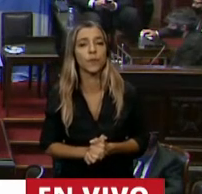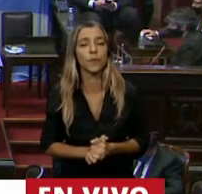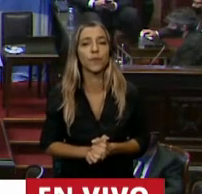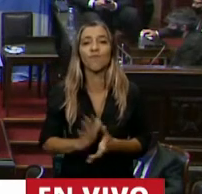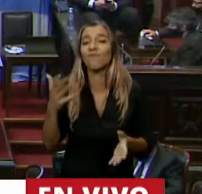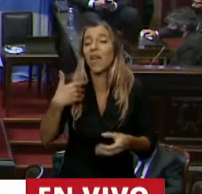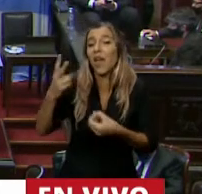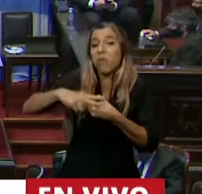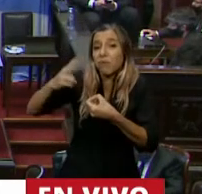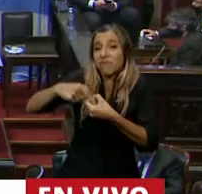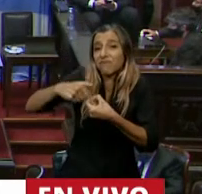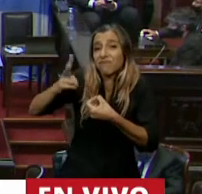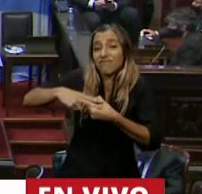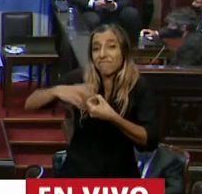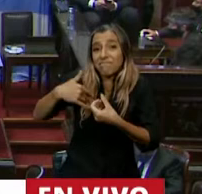Me muté.